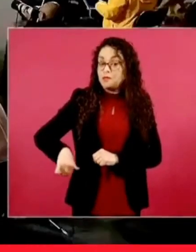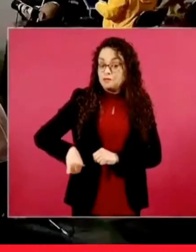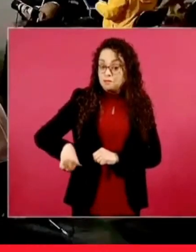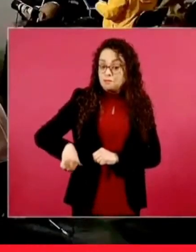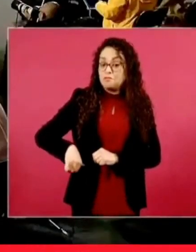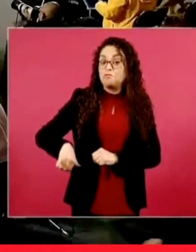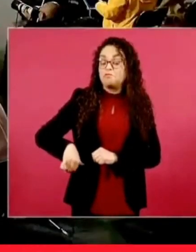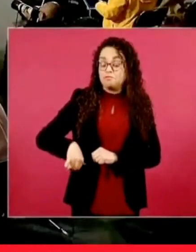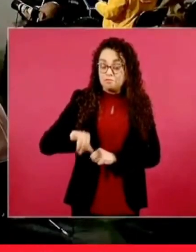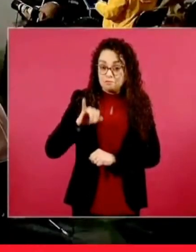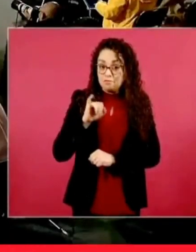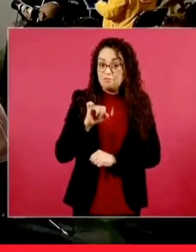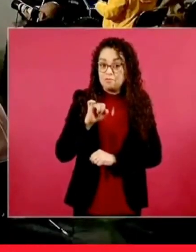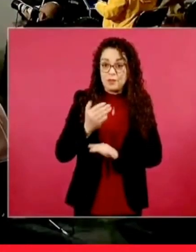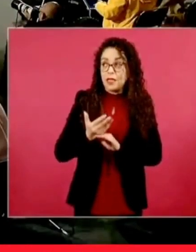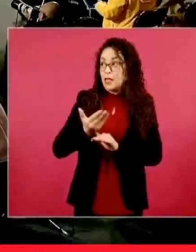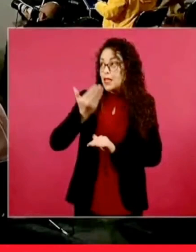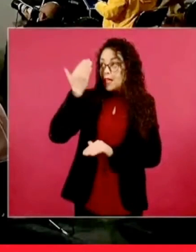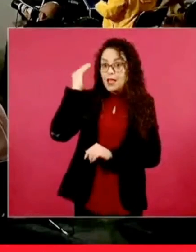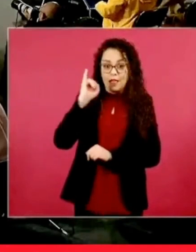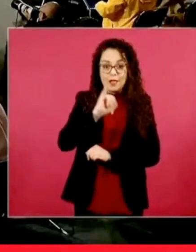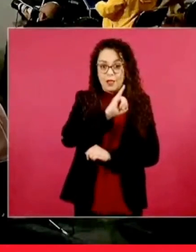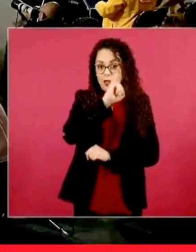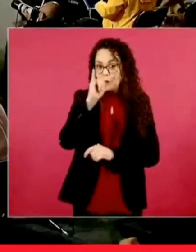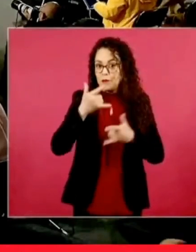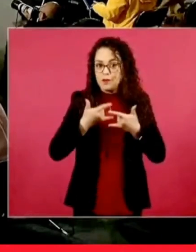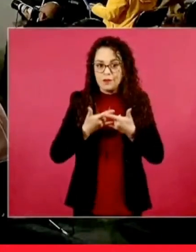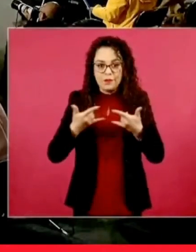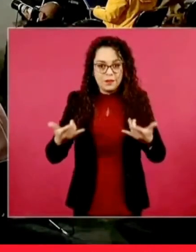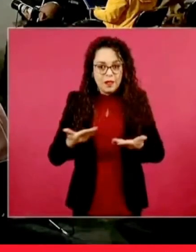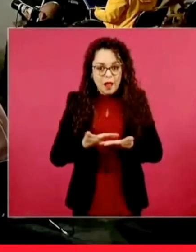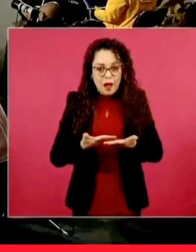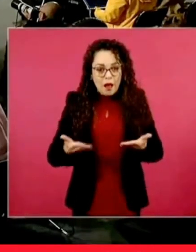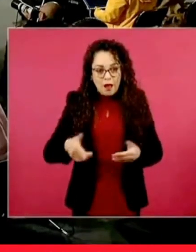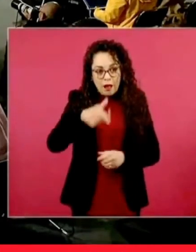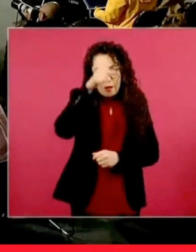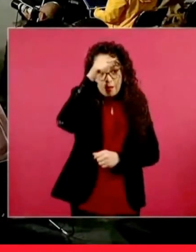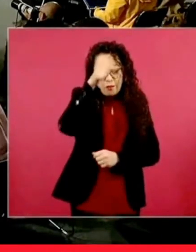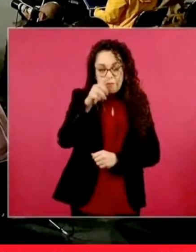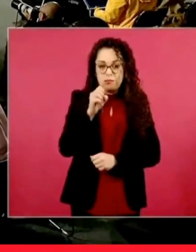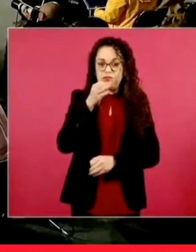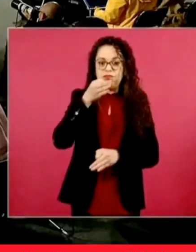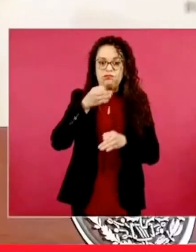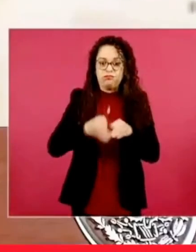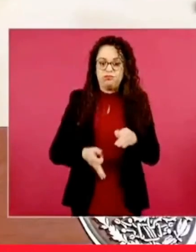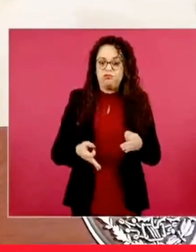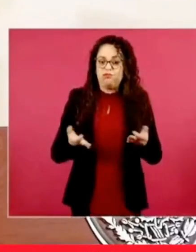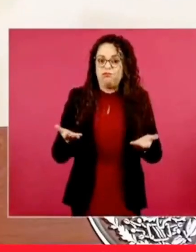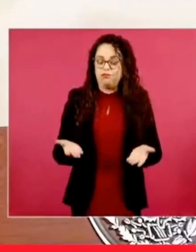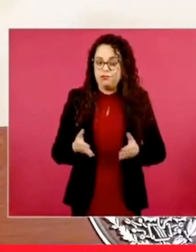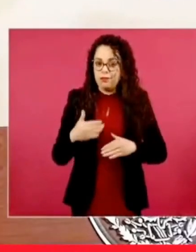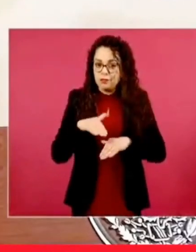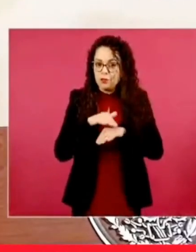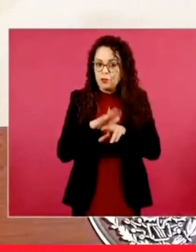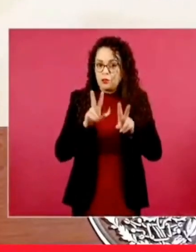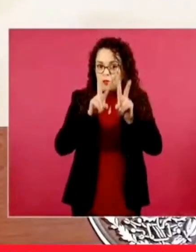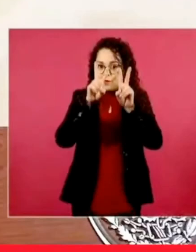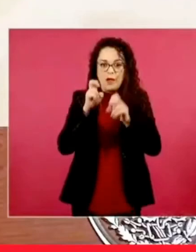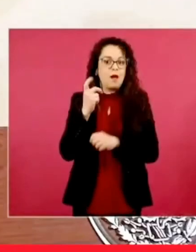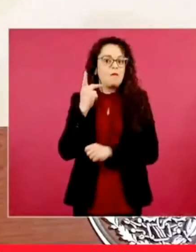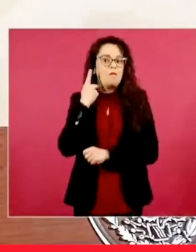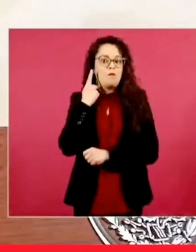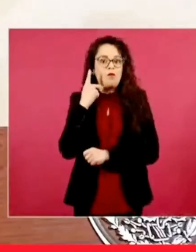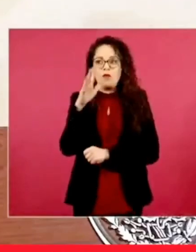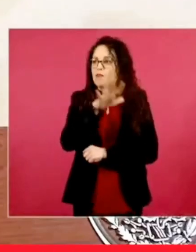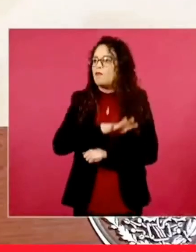momentos estelares en la vida pública.